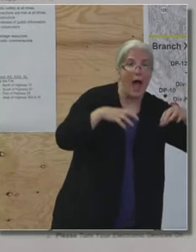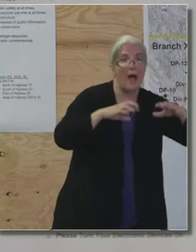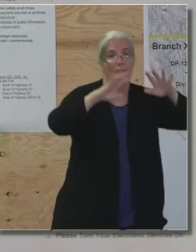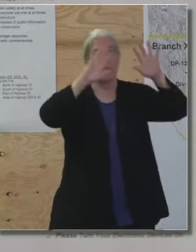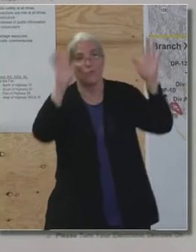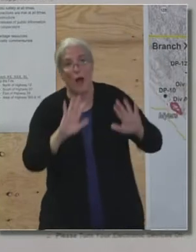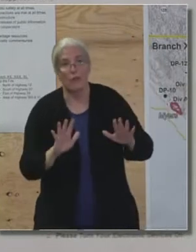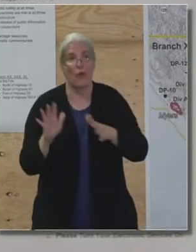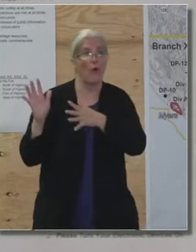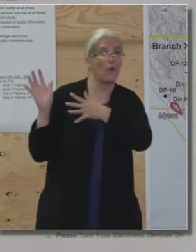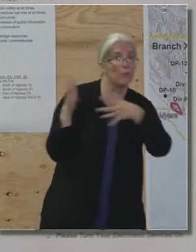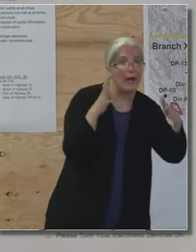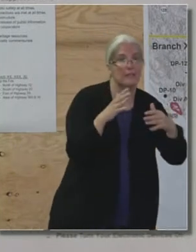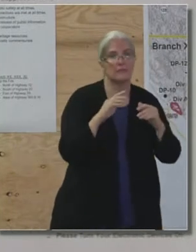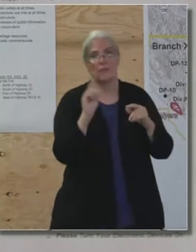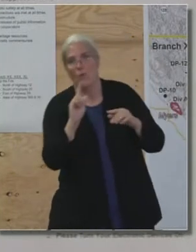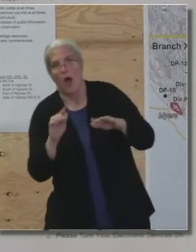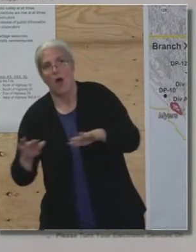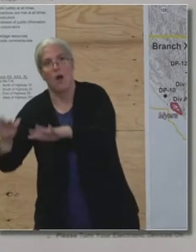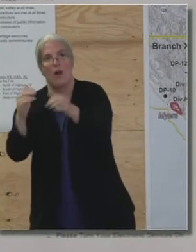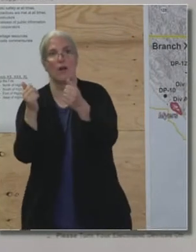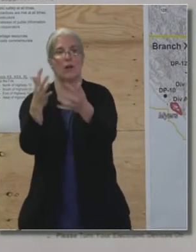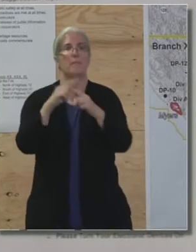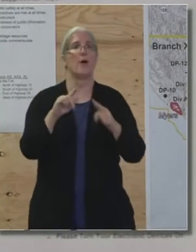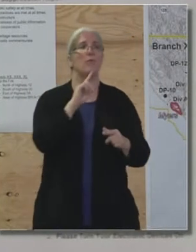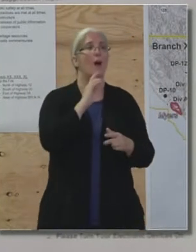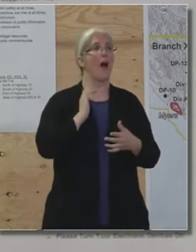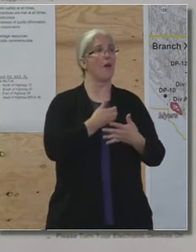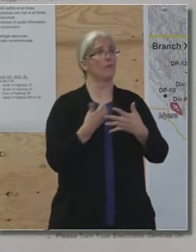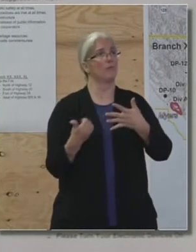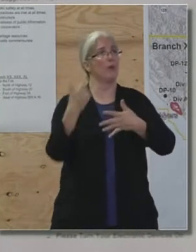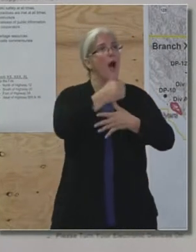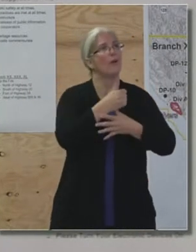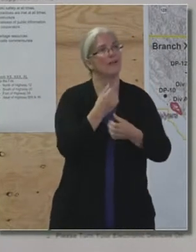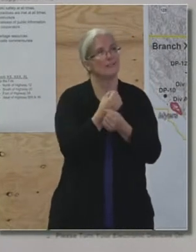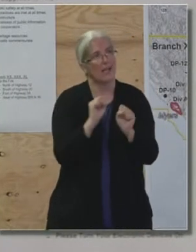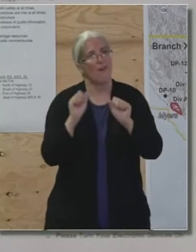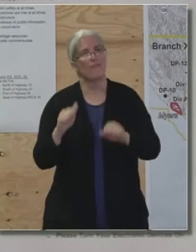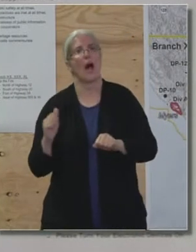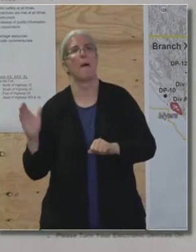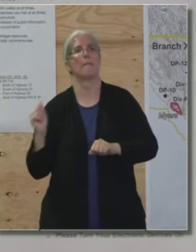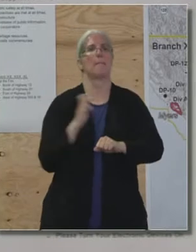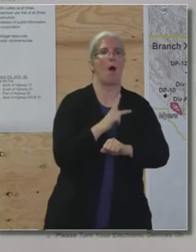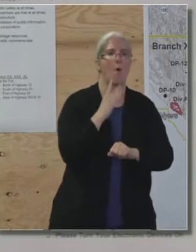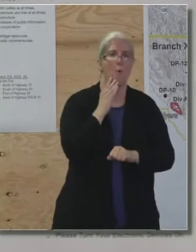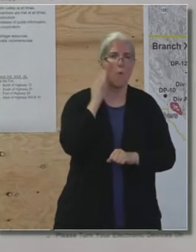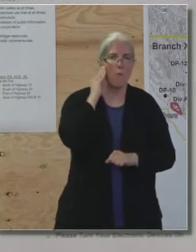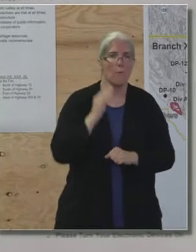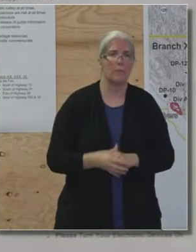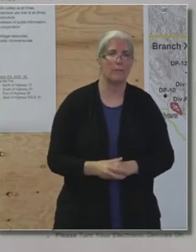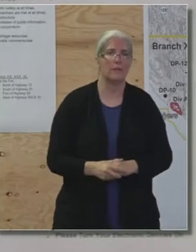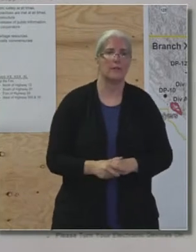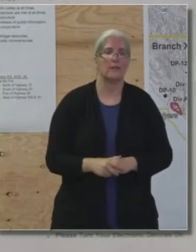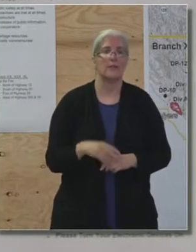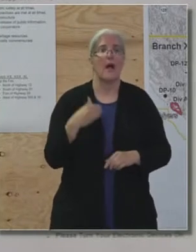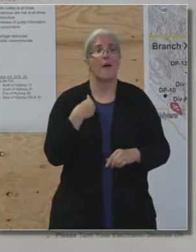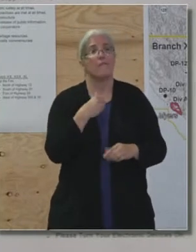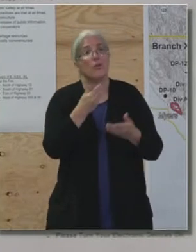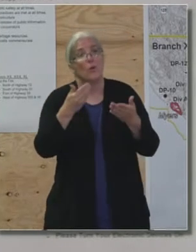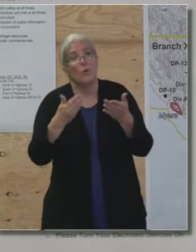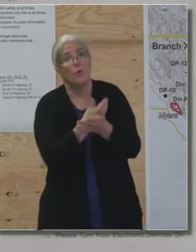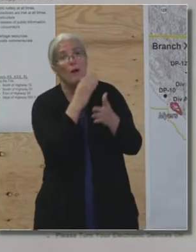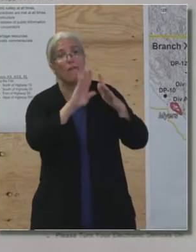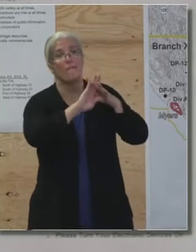prometo esa es una prioridad para nosotros y con eso adquieran se porfavor a las órdenes de gas de evacuación es importantísimo que se